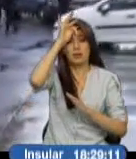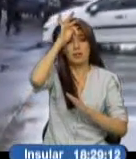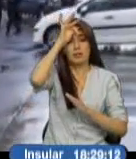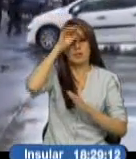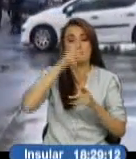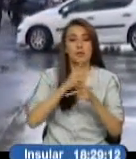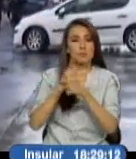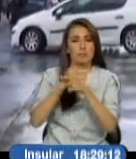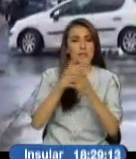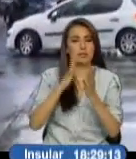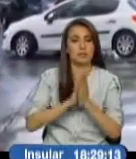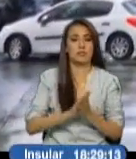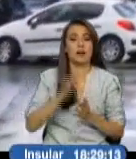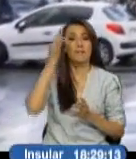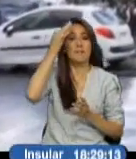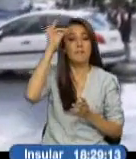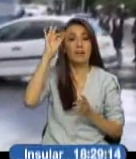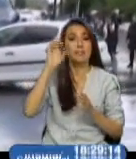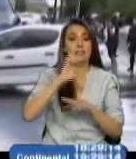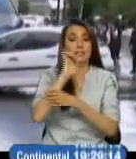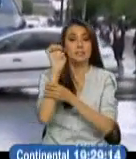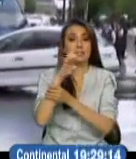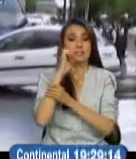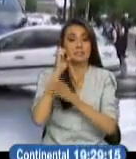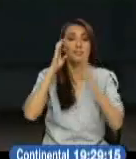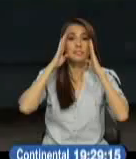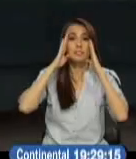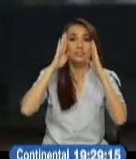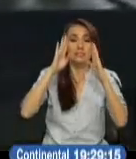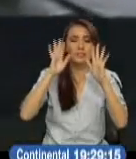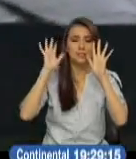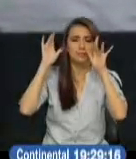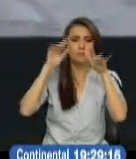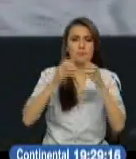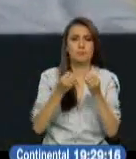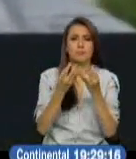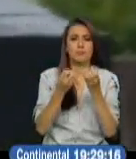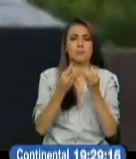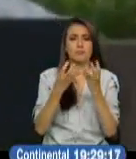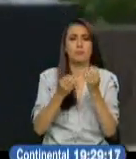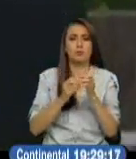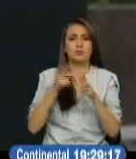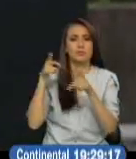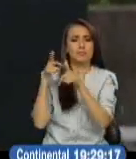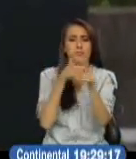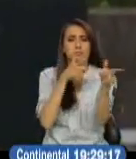pronóstico reservado. Francia se encuentra en estado de alerta máxima tras una ola de atentados yihadistas